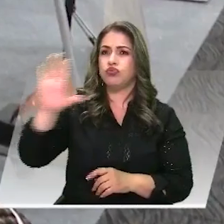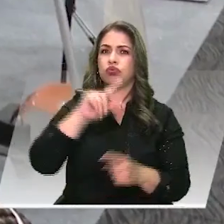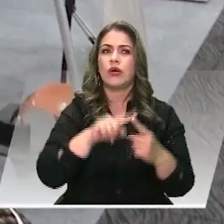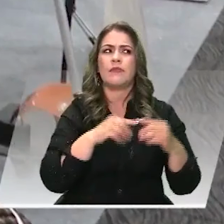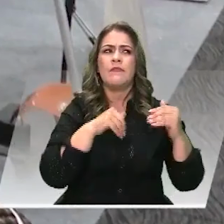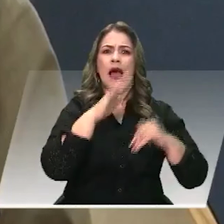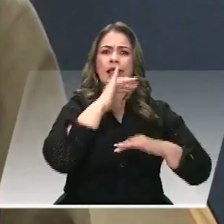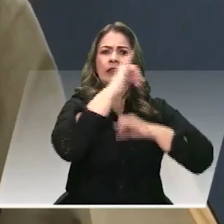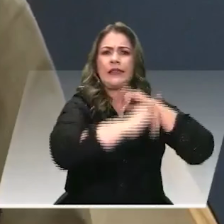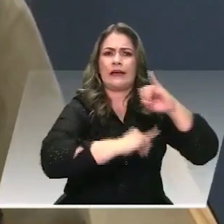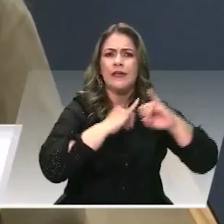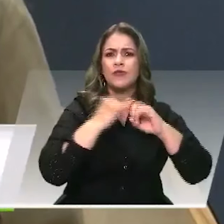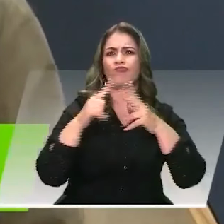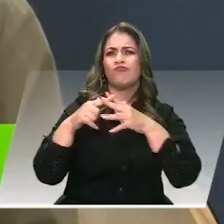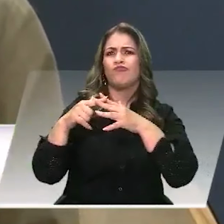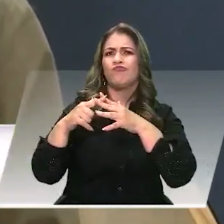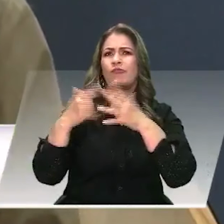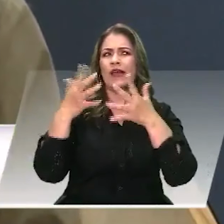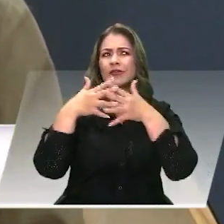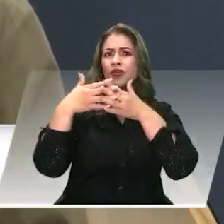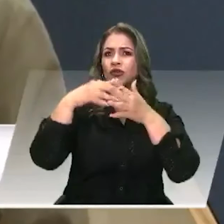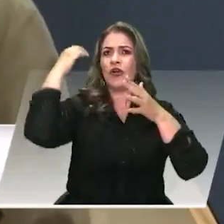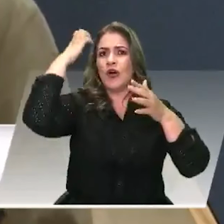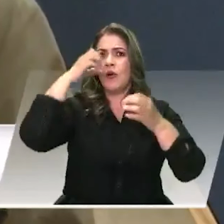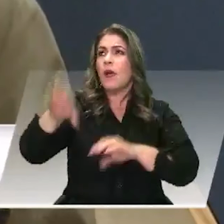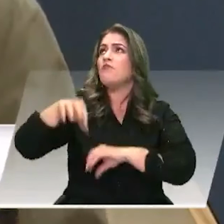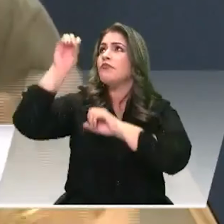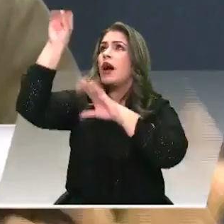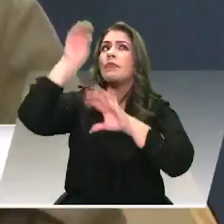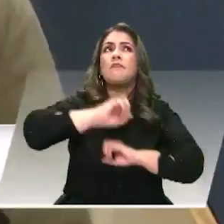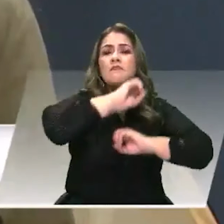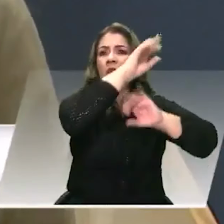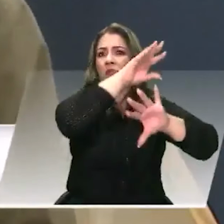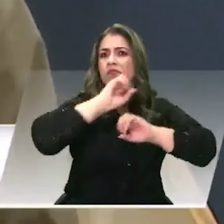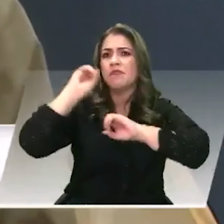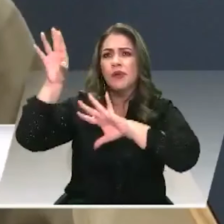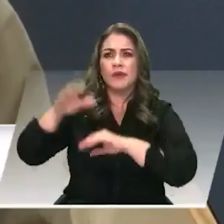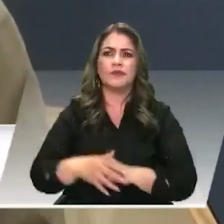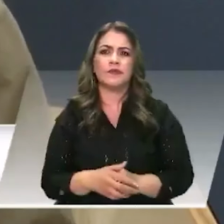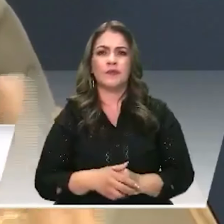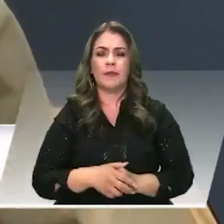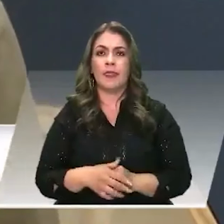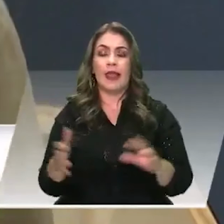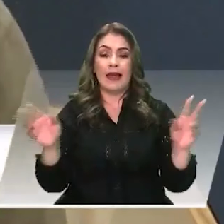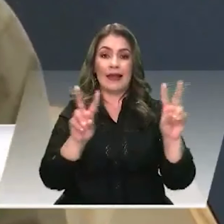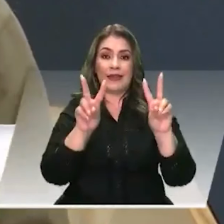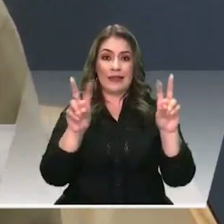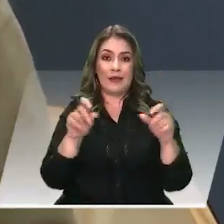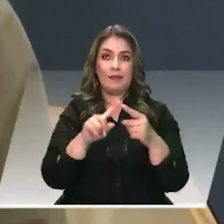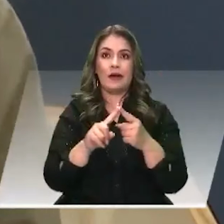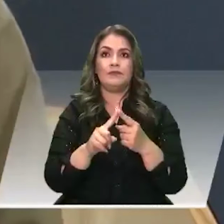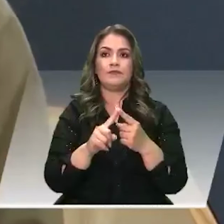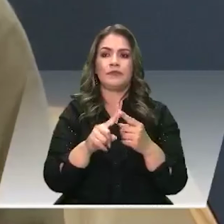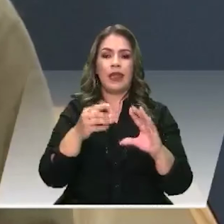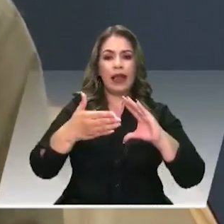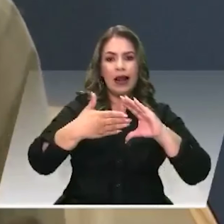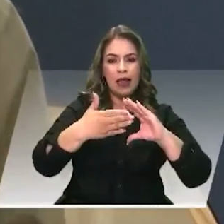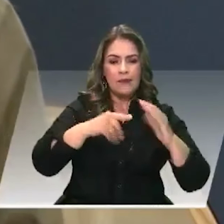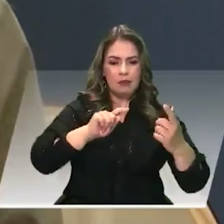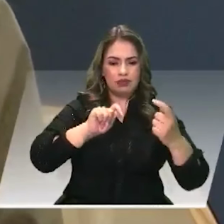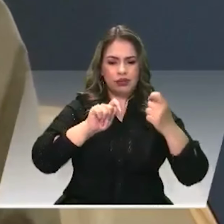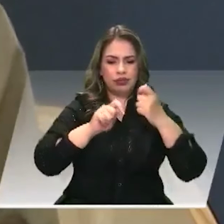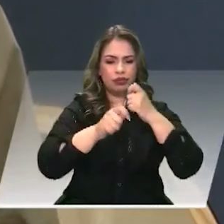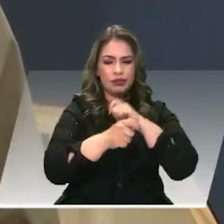y Europa. Tenemos retos desde los cambios climáticos, el fenómeno del Niño trae para toda